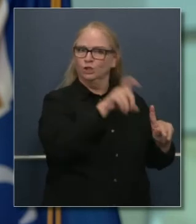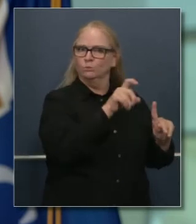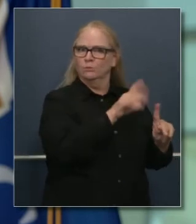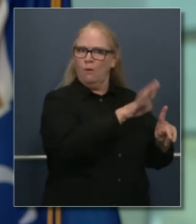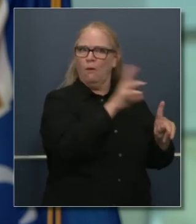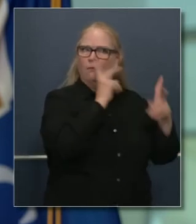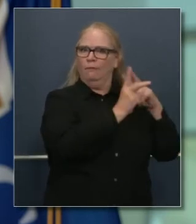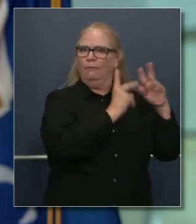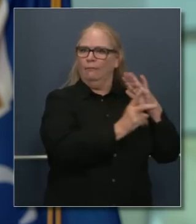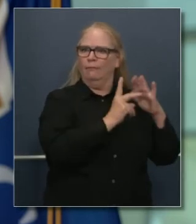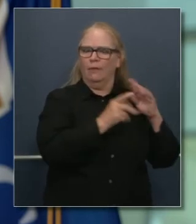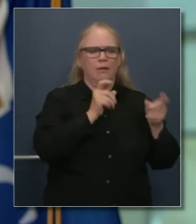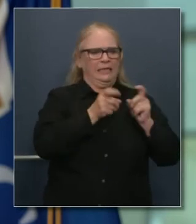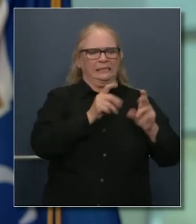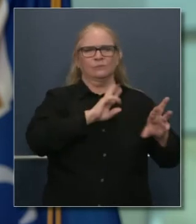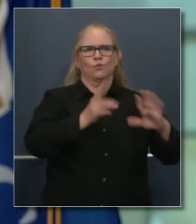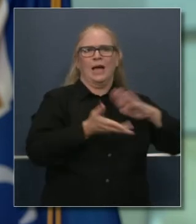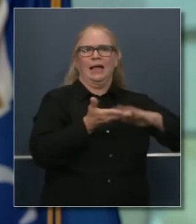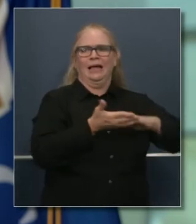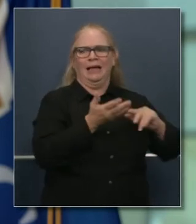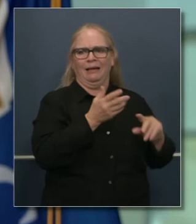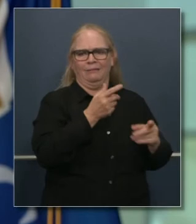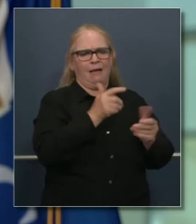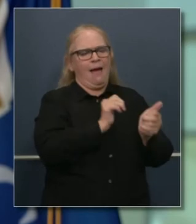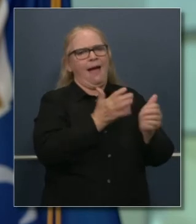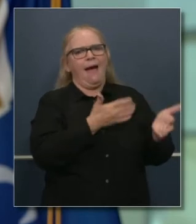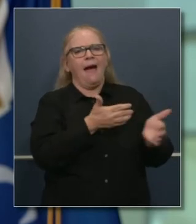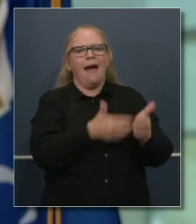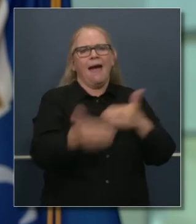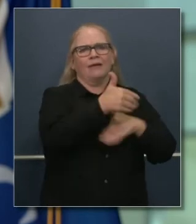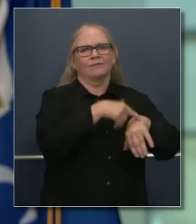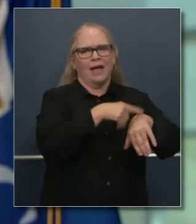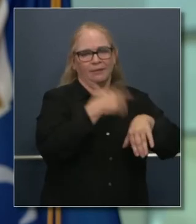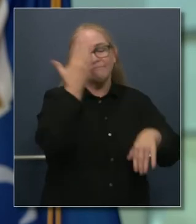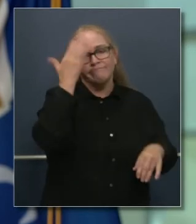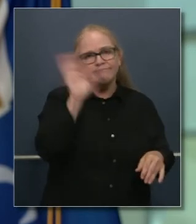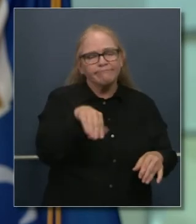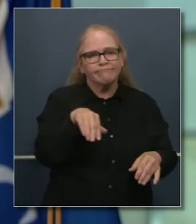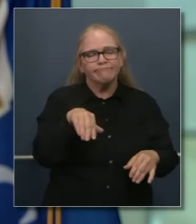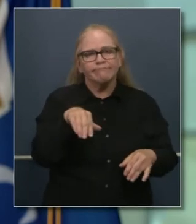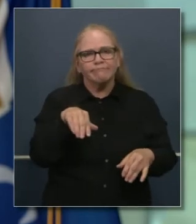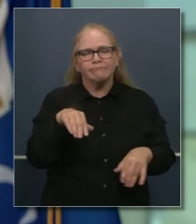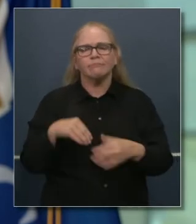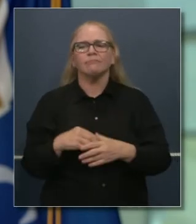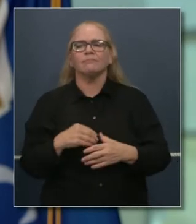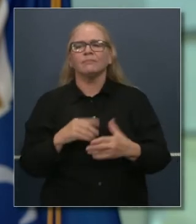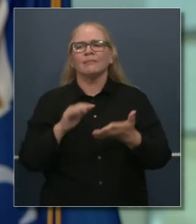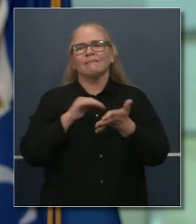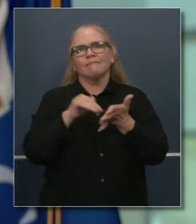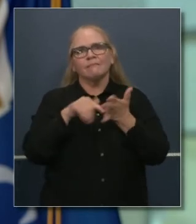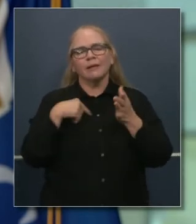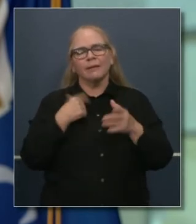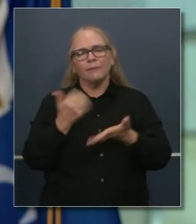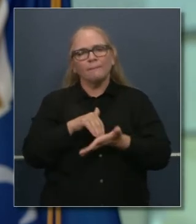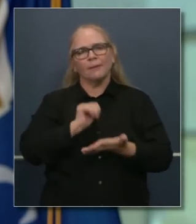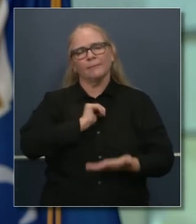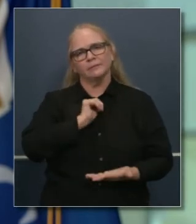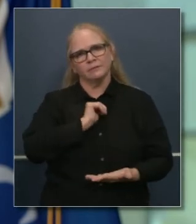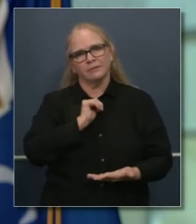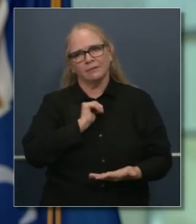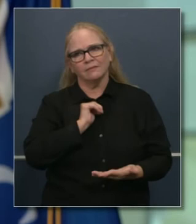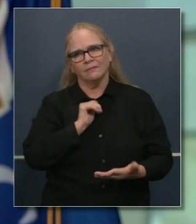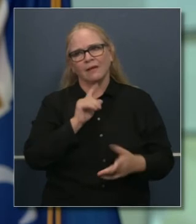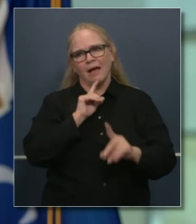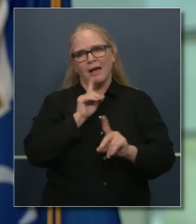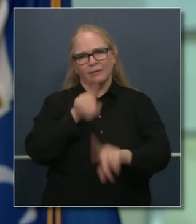de estas reglas para obtención de energía también se está revisando estoy muy consciente de eso y discúlpenme por